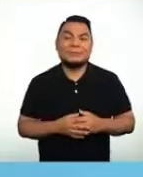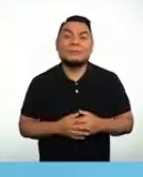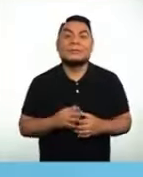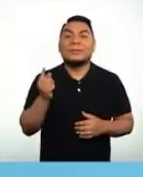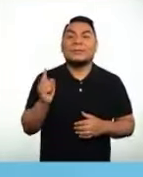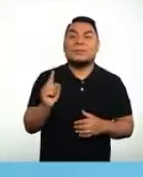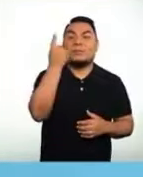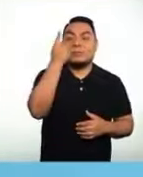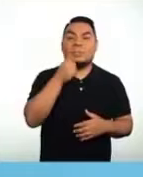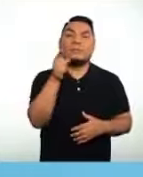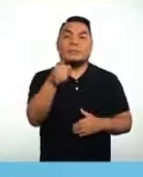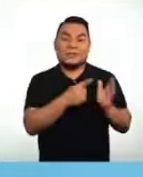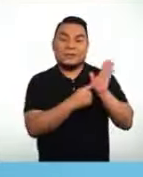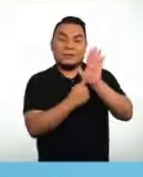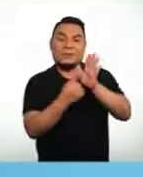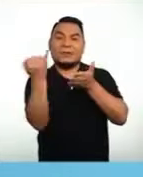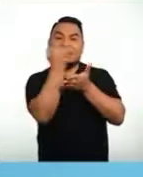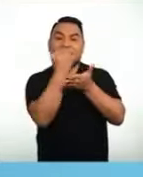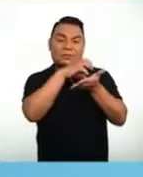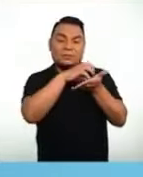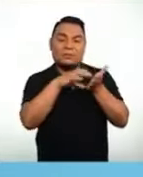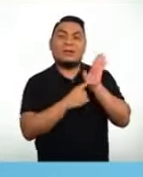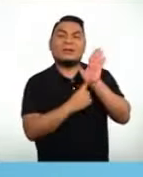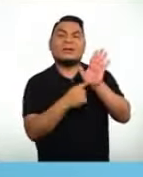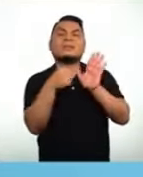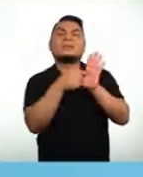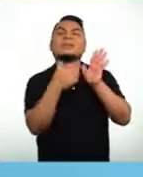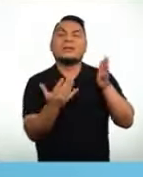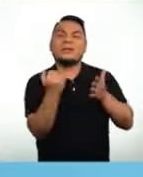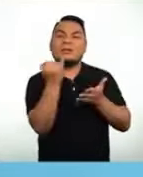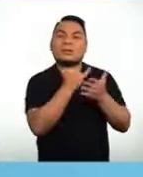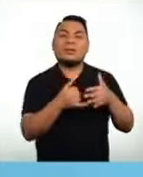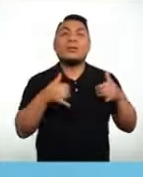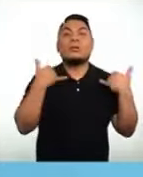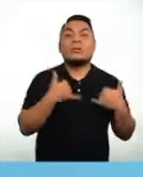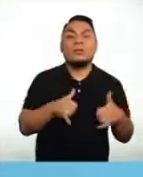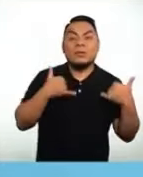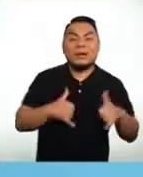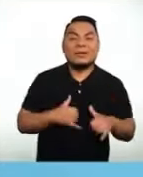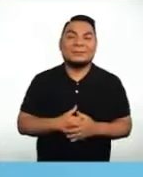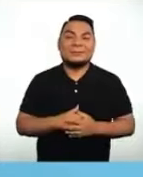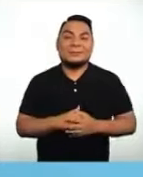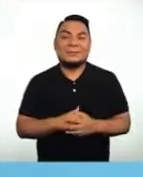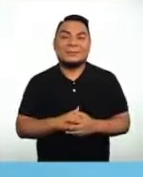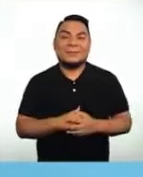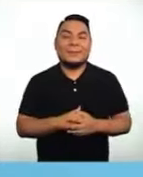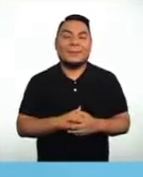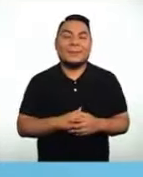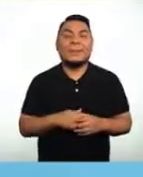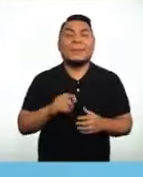respuesta. Primero, muéstrenle el pictograma referido a jugar.